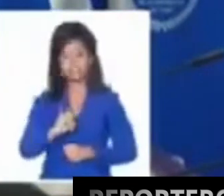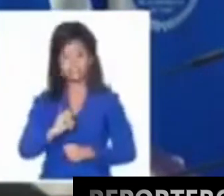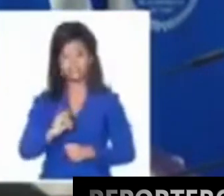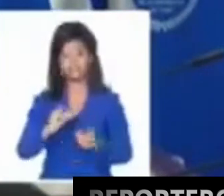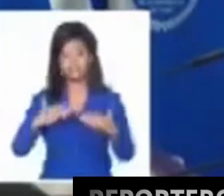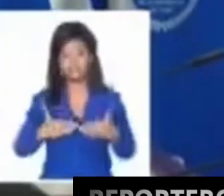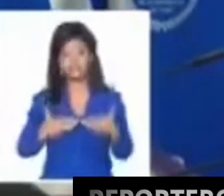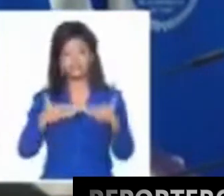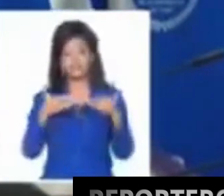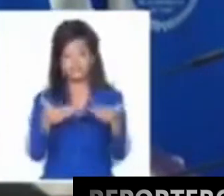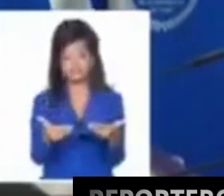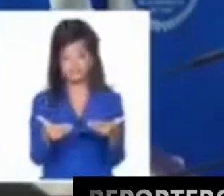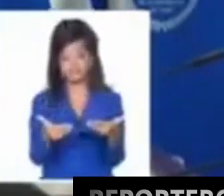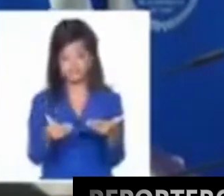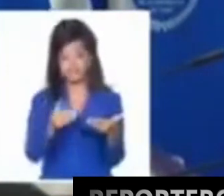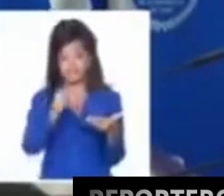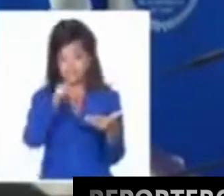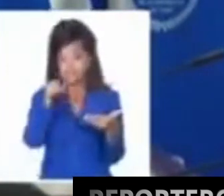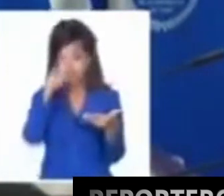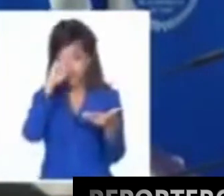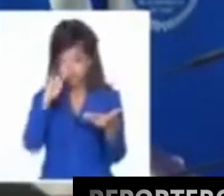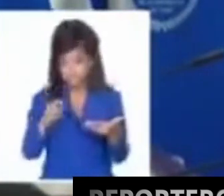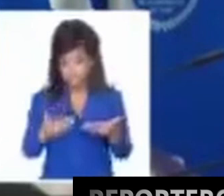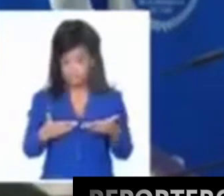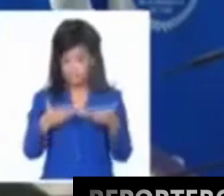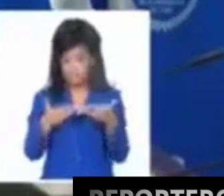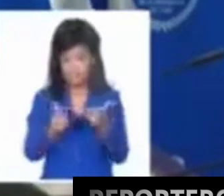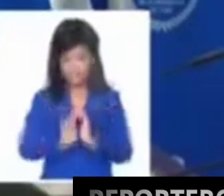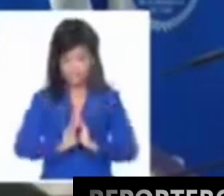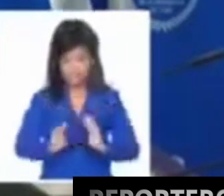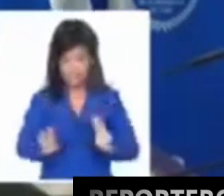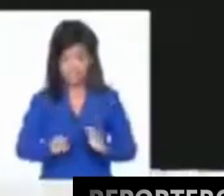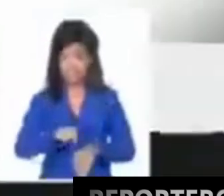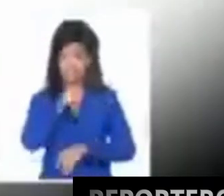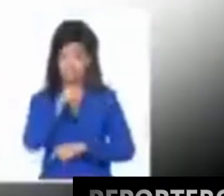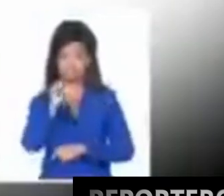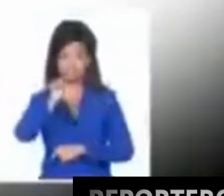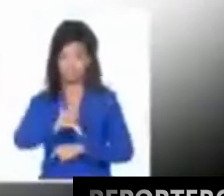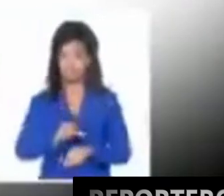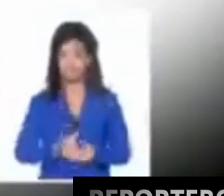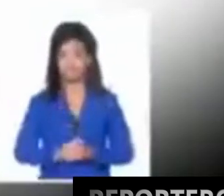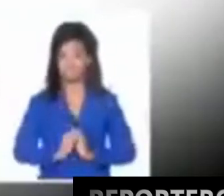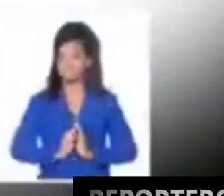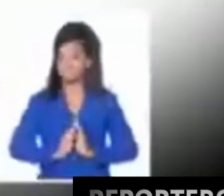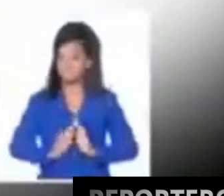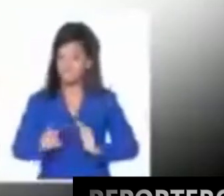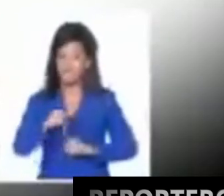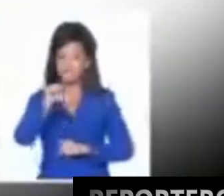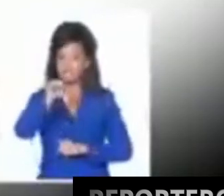para formar parte de un grupo que se integre a un conflicto bélico, como es este caso, ya integra el delito